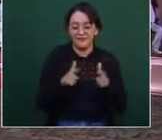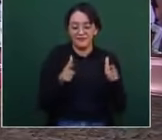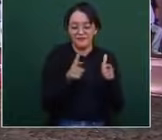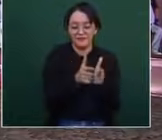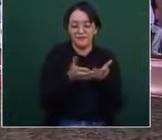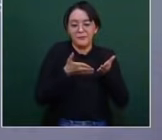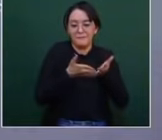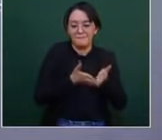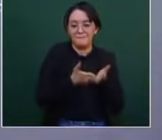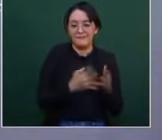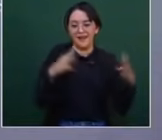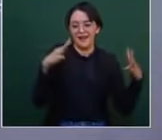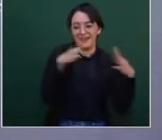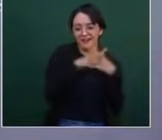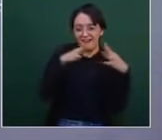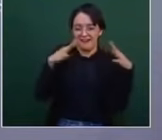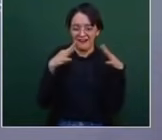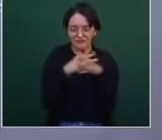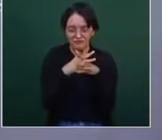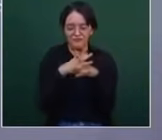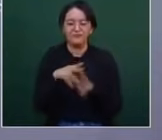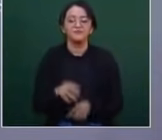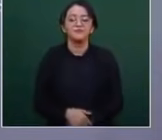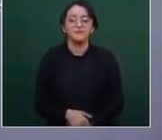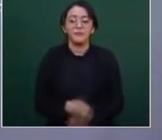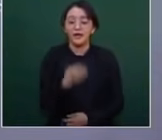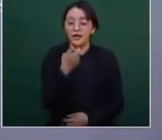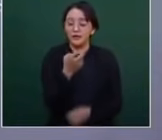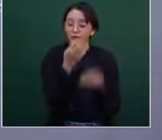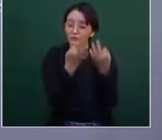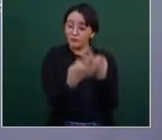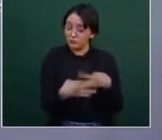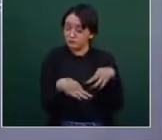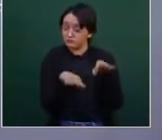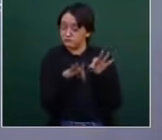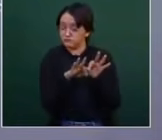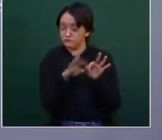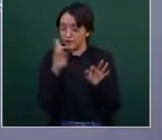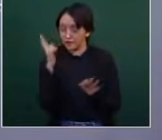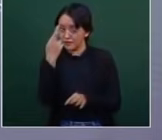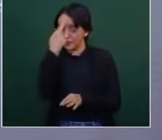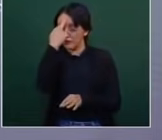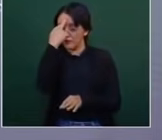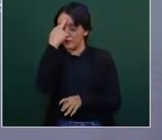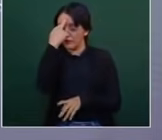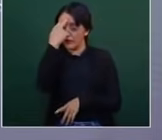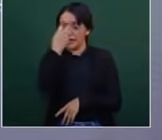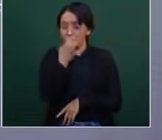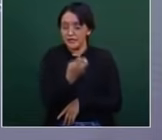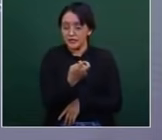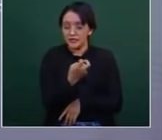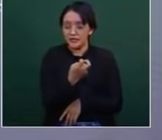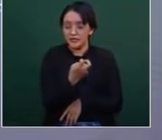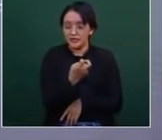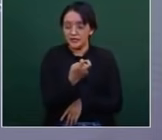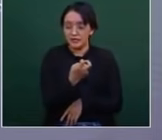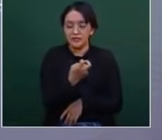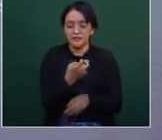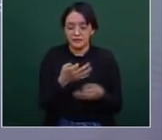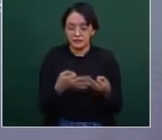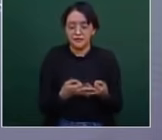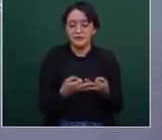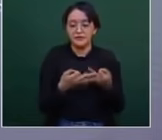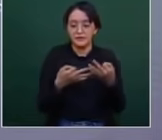México. Es importante considerar que, a diferencia de las fuerzas de tierra